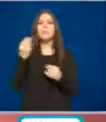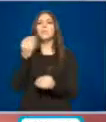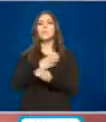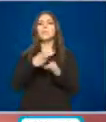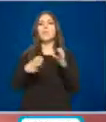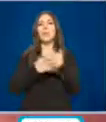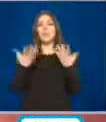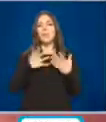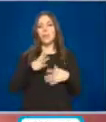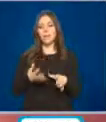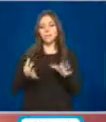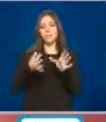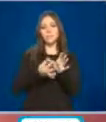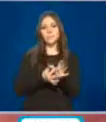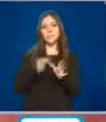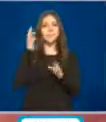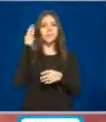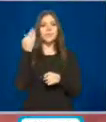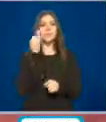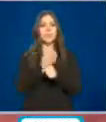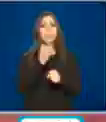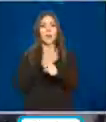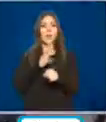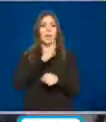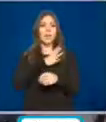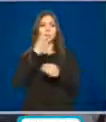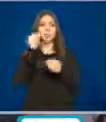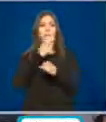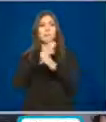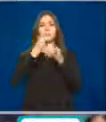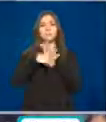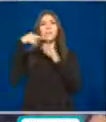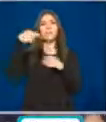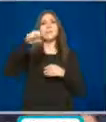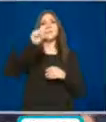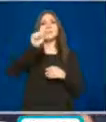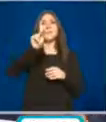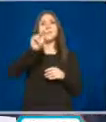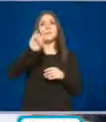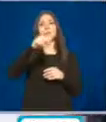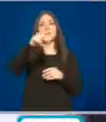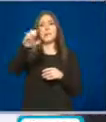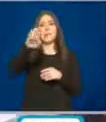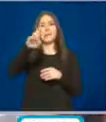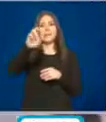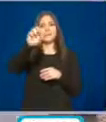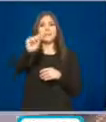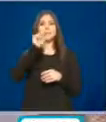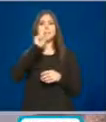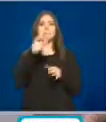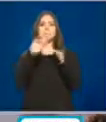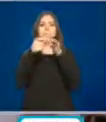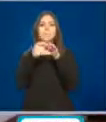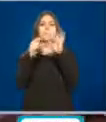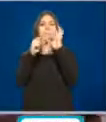ahora traemos muchos spinners. Exacto. Eso también También. También son justificantes Vamos por a ahí. platicar algún día